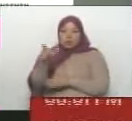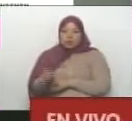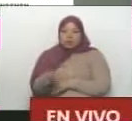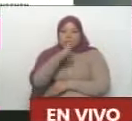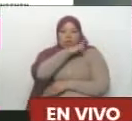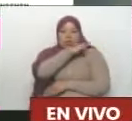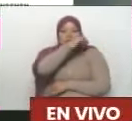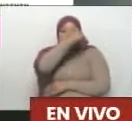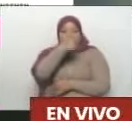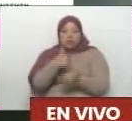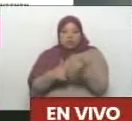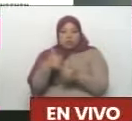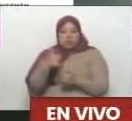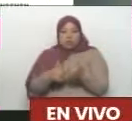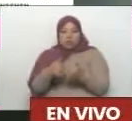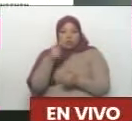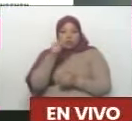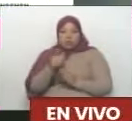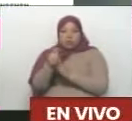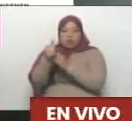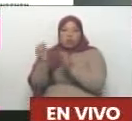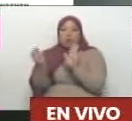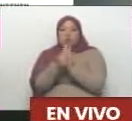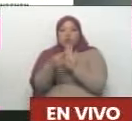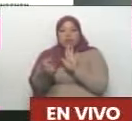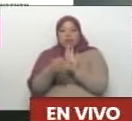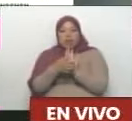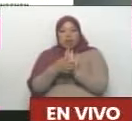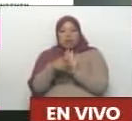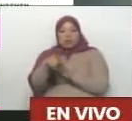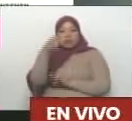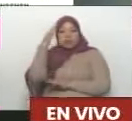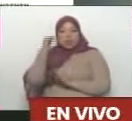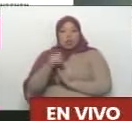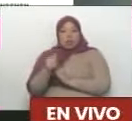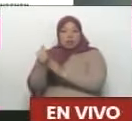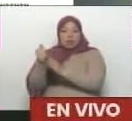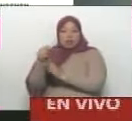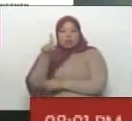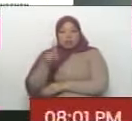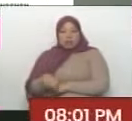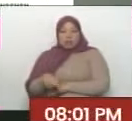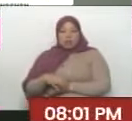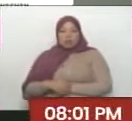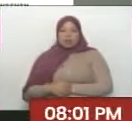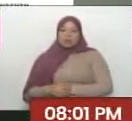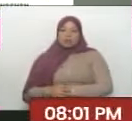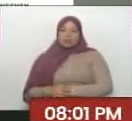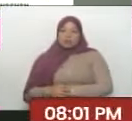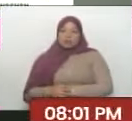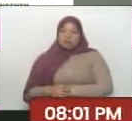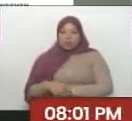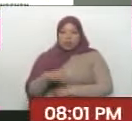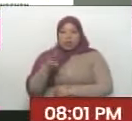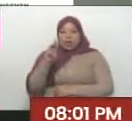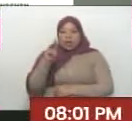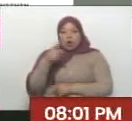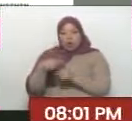la jefatura y fue uno de los líderes del golpe de Estado. Estaba también Manuel